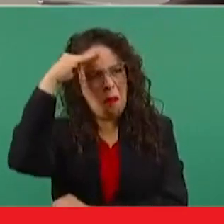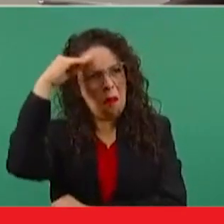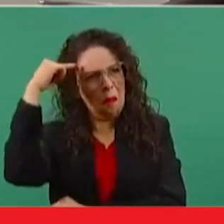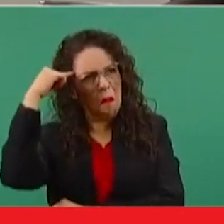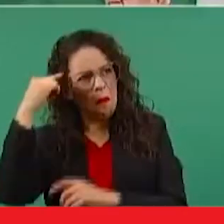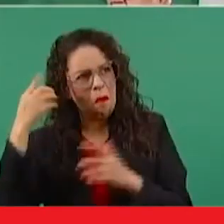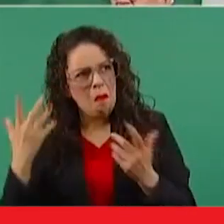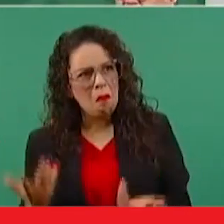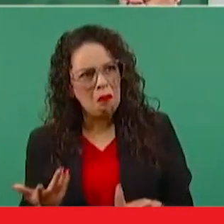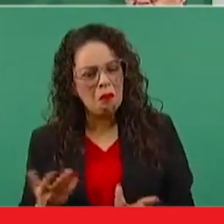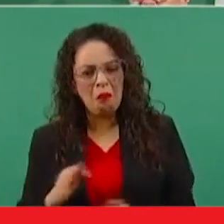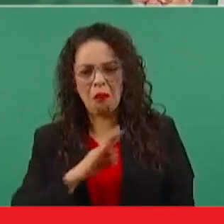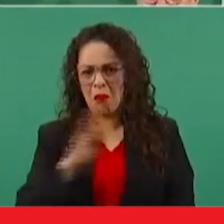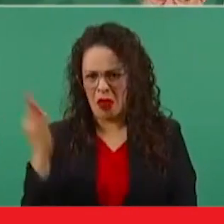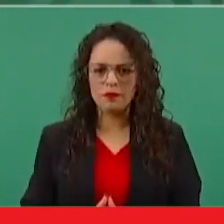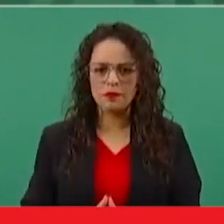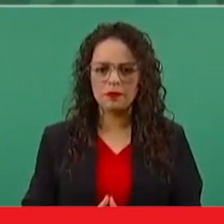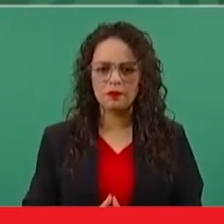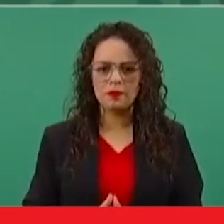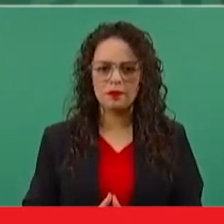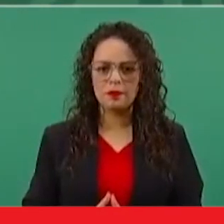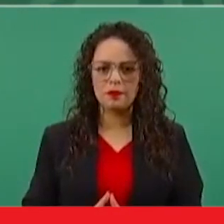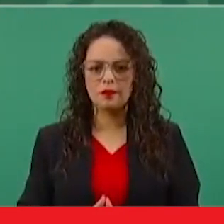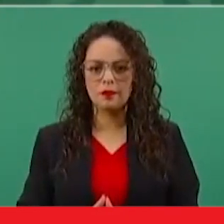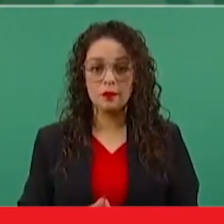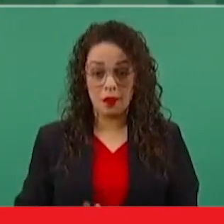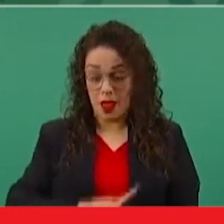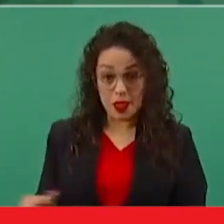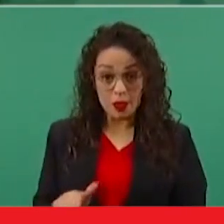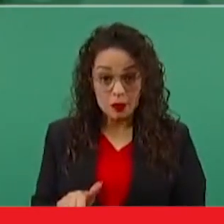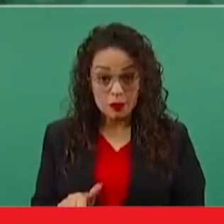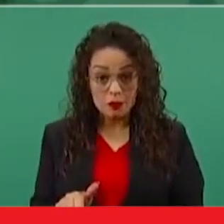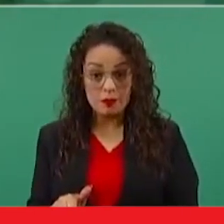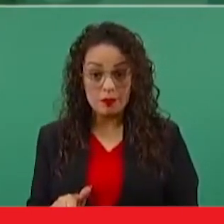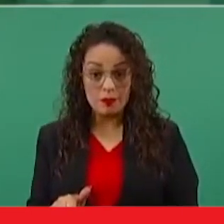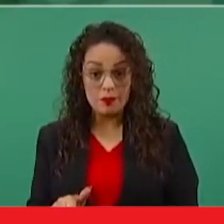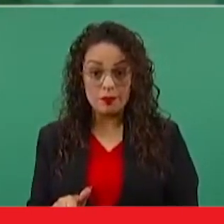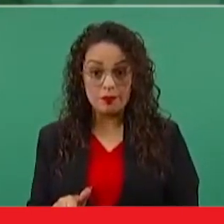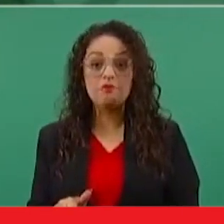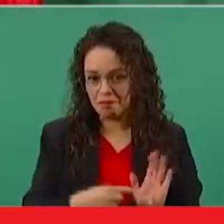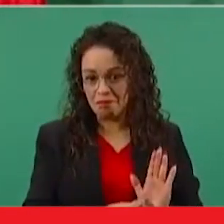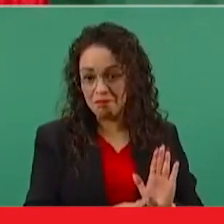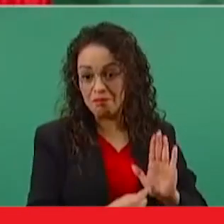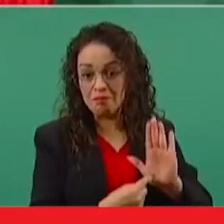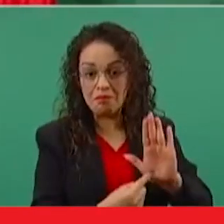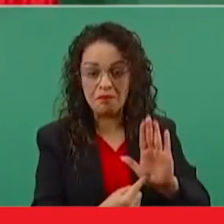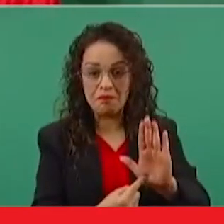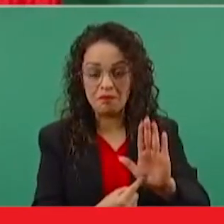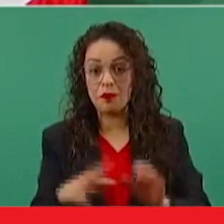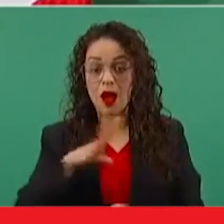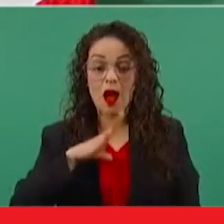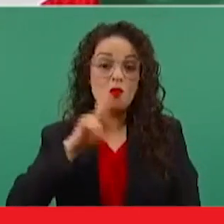podía ser una noticia falsa y luego ya se comprobó de que